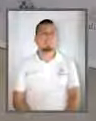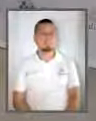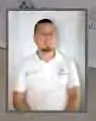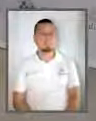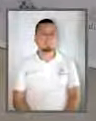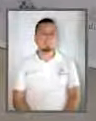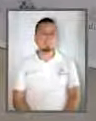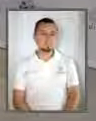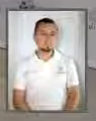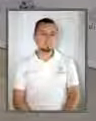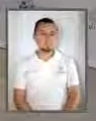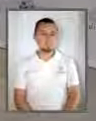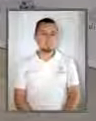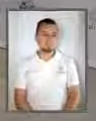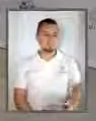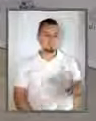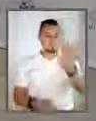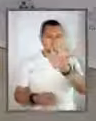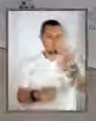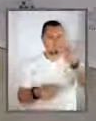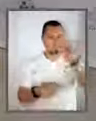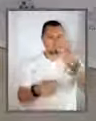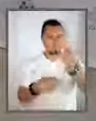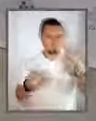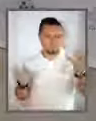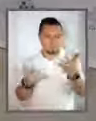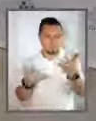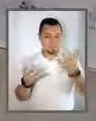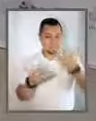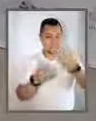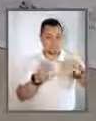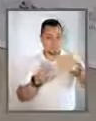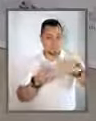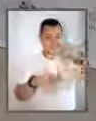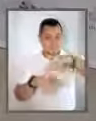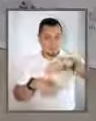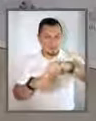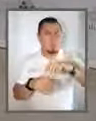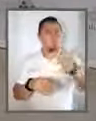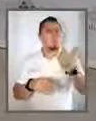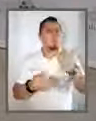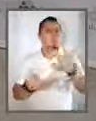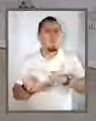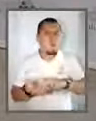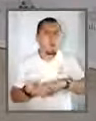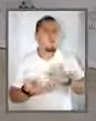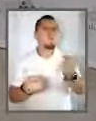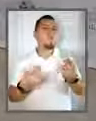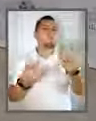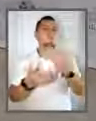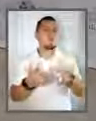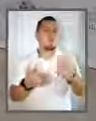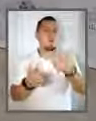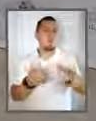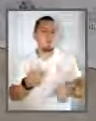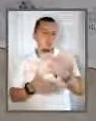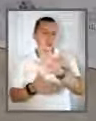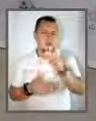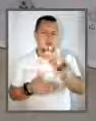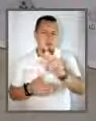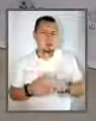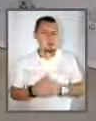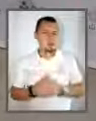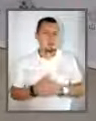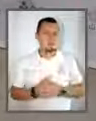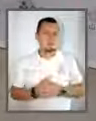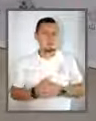también, la inversión que hace falta para equipo médico, ¿cuánto es y cuánto más falta por comprar para Jalisco? Del